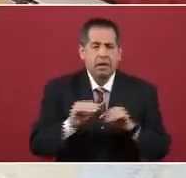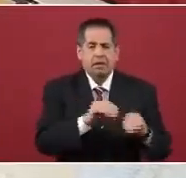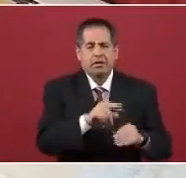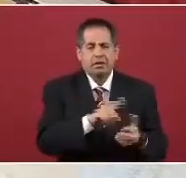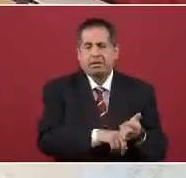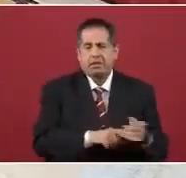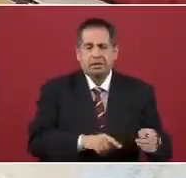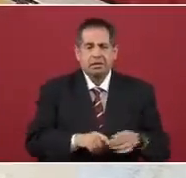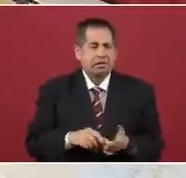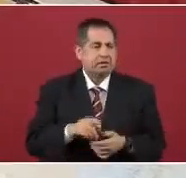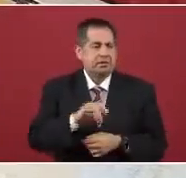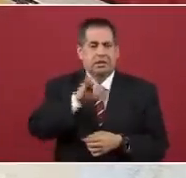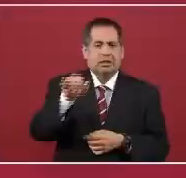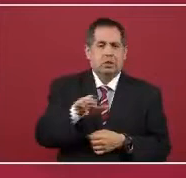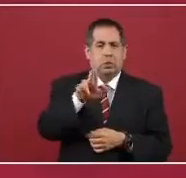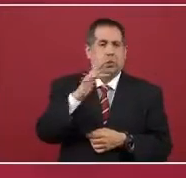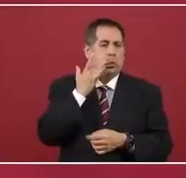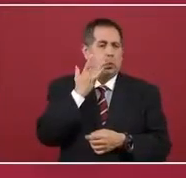puro junior,